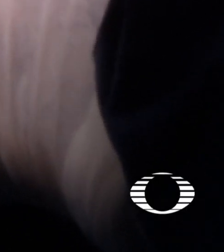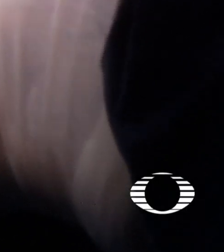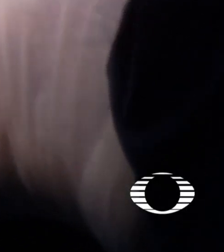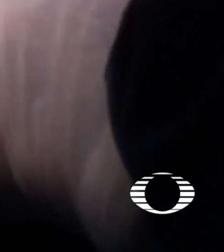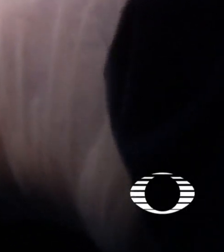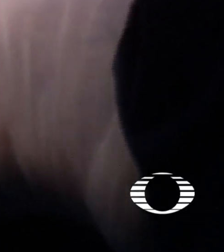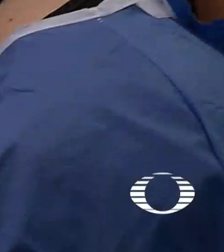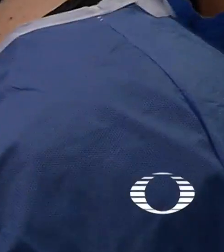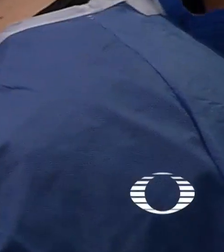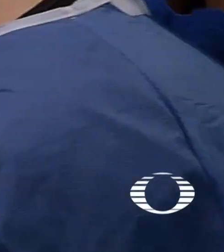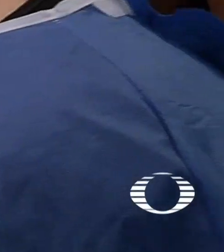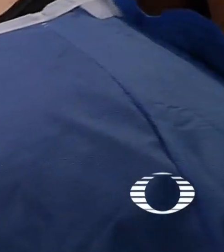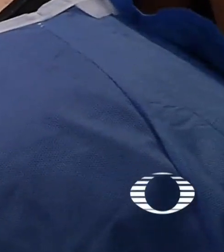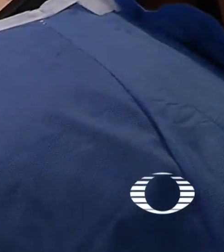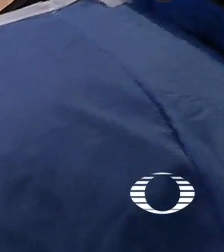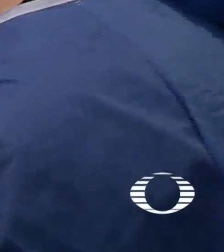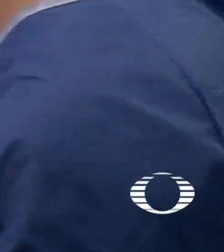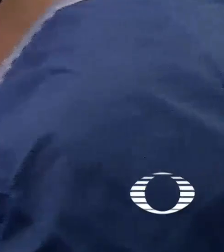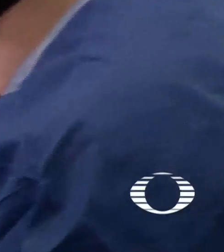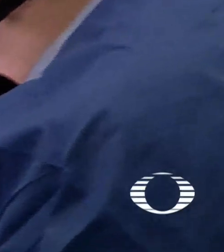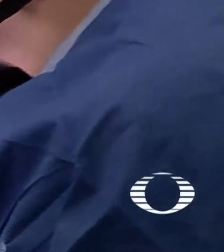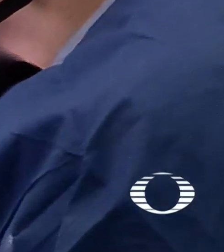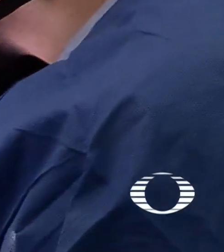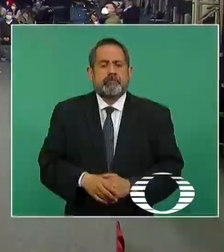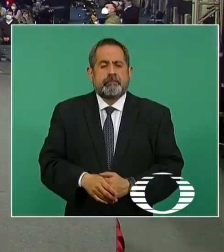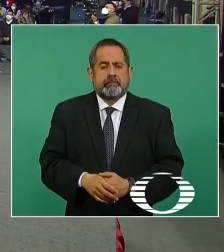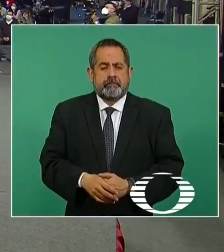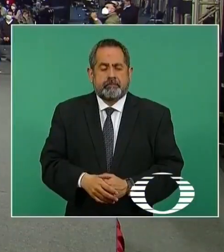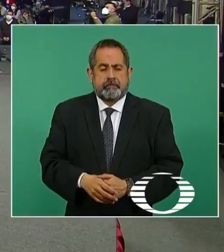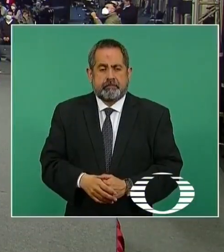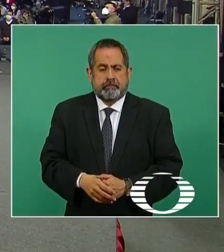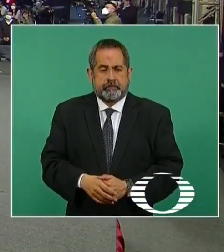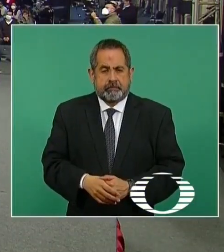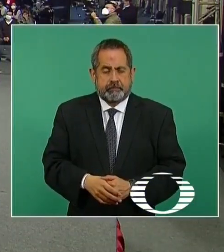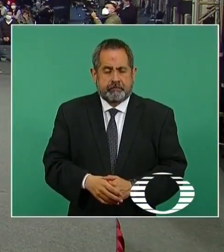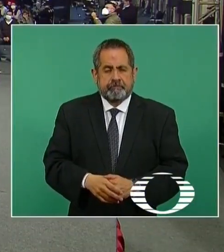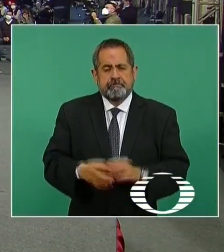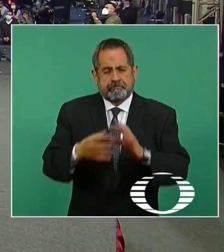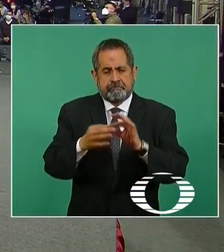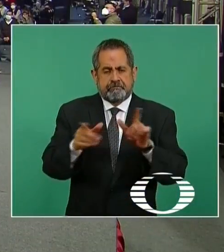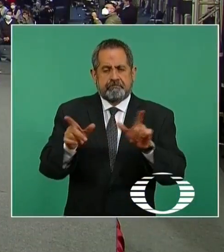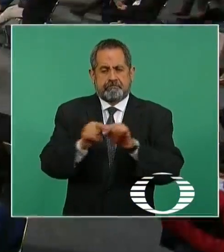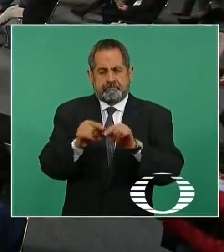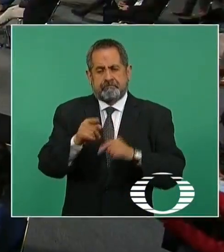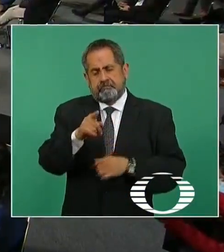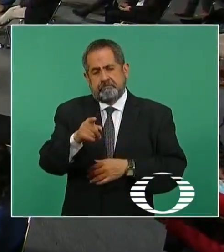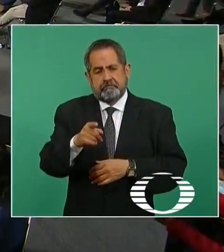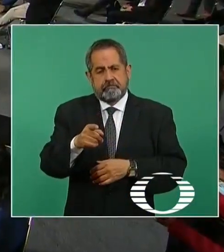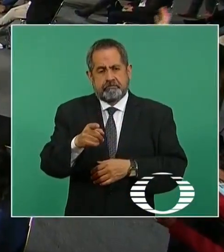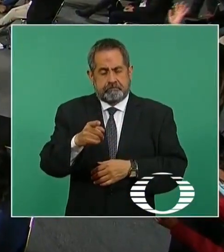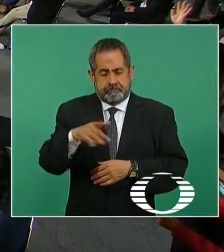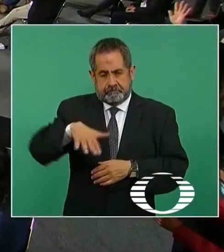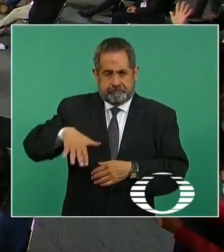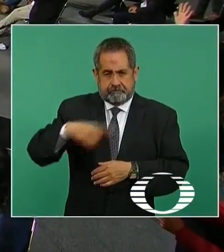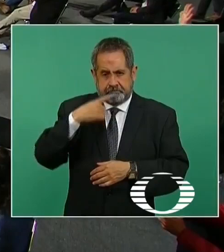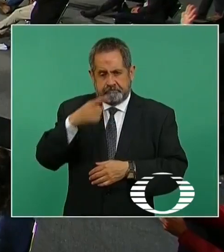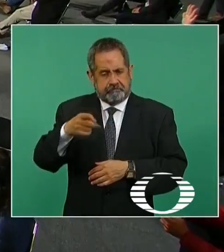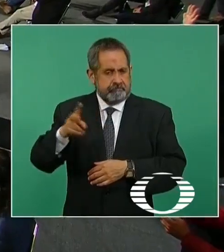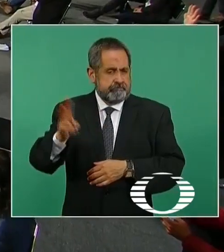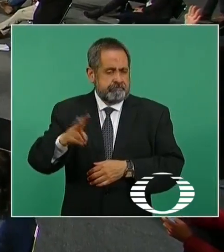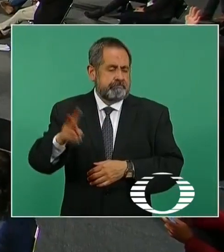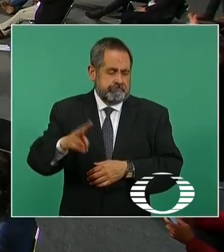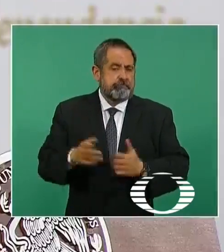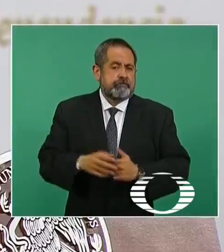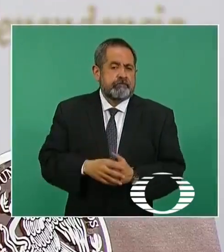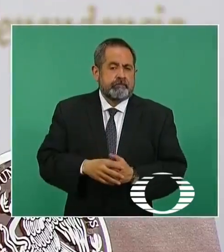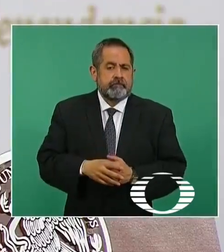ya se pronunció el secretario de Salud, Jorge Alcocer. Lo que acaba de señalar es cierto, es una situación que se